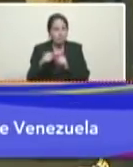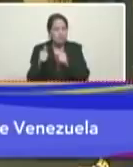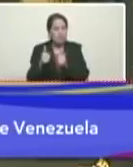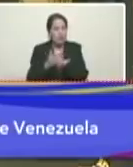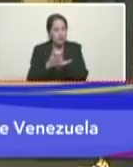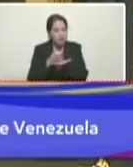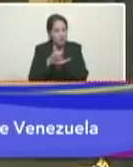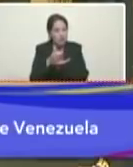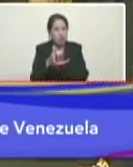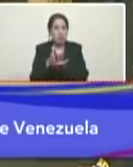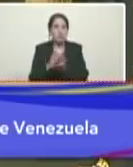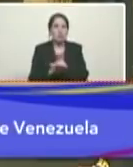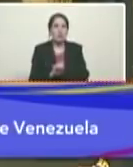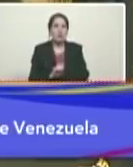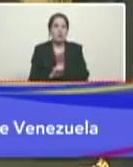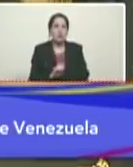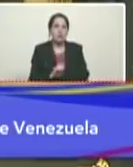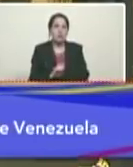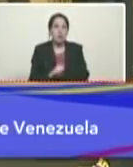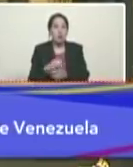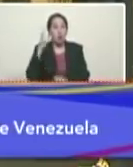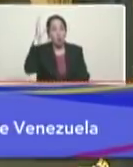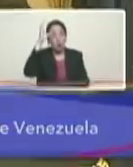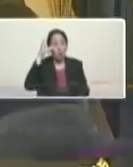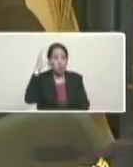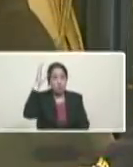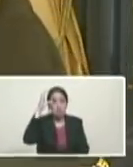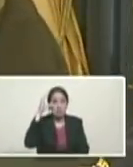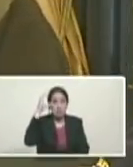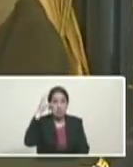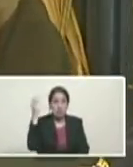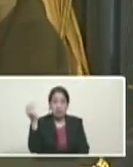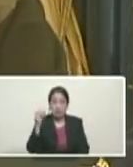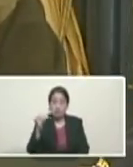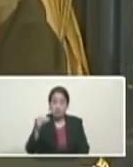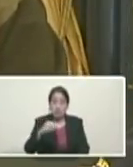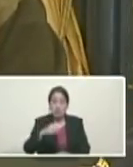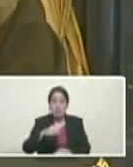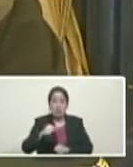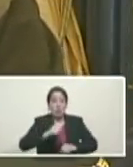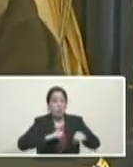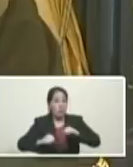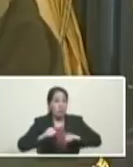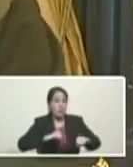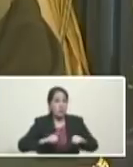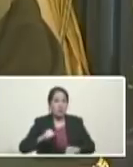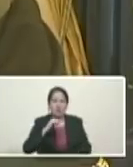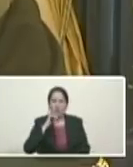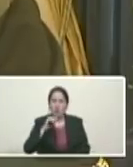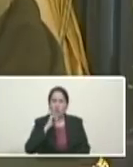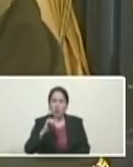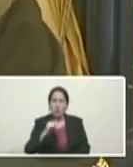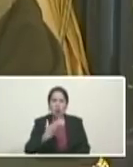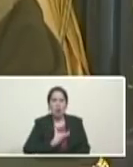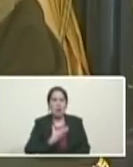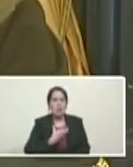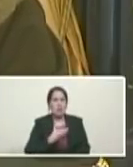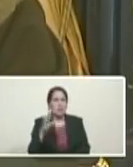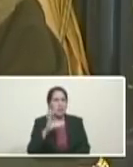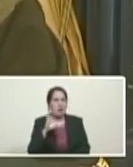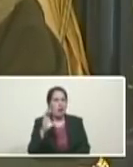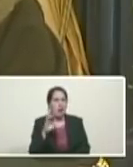historia máxima conciencia máxima movilización me estaba informando la alcaldesa de caracas